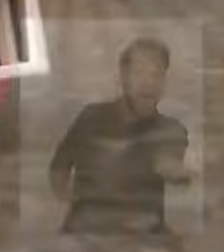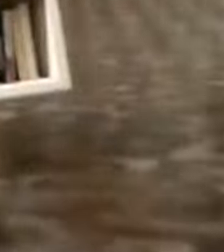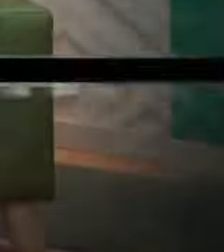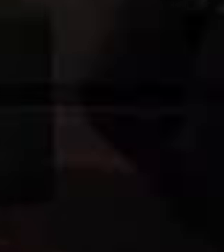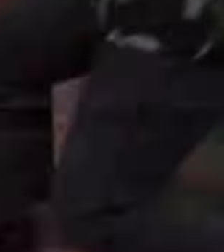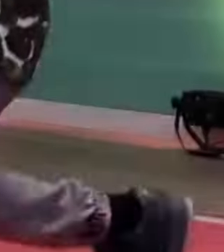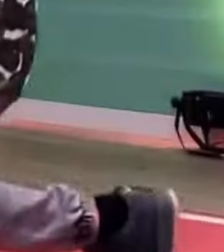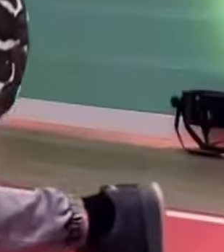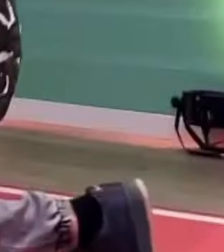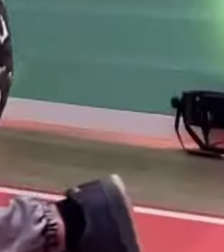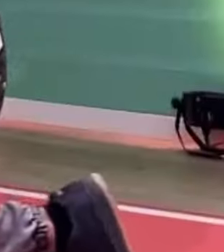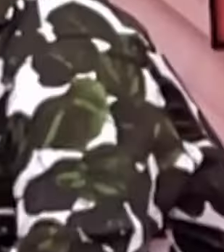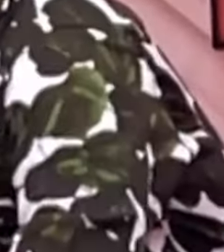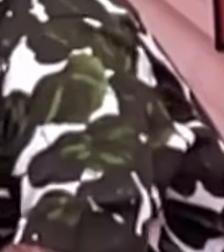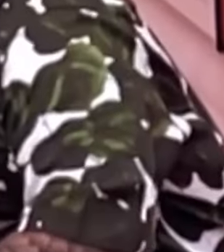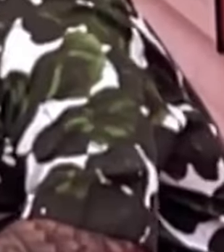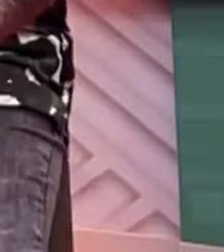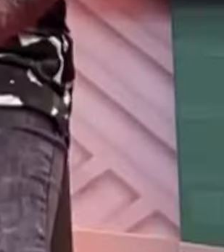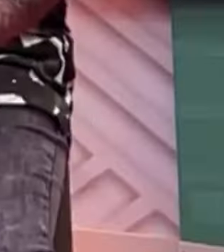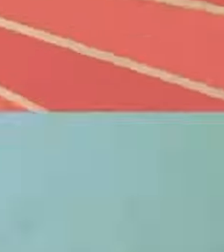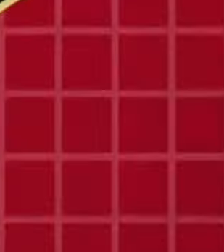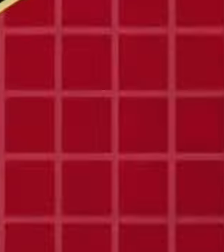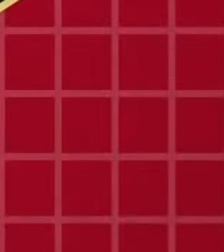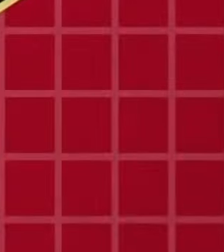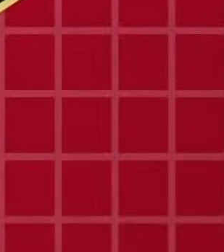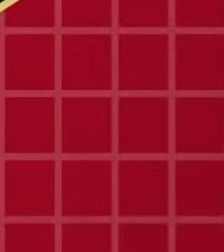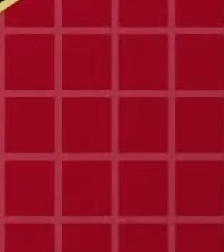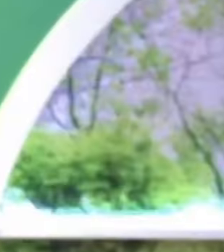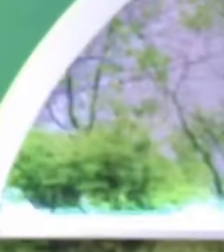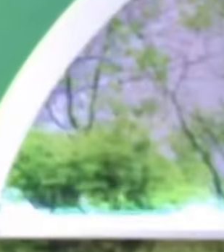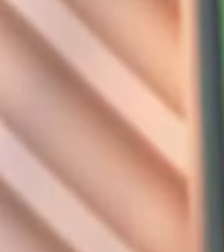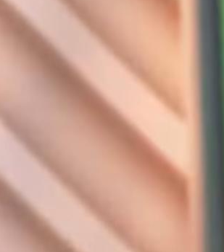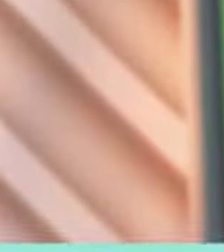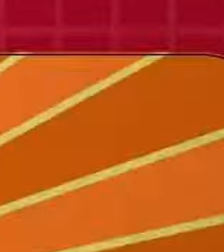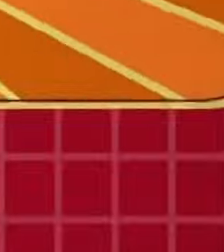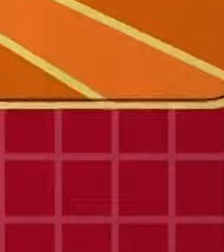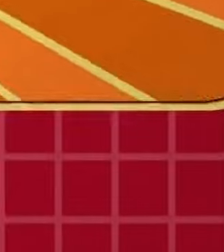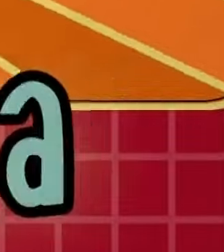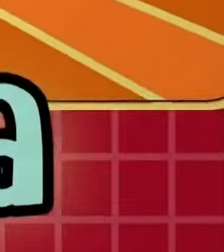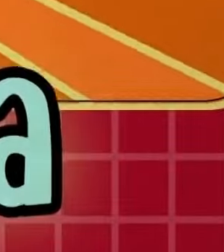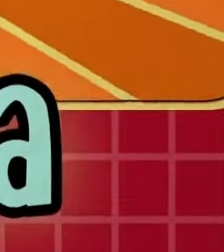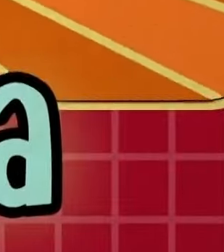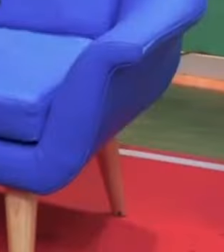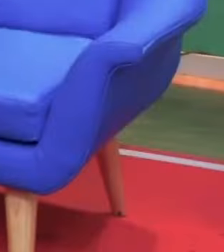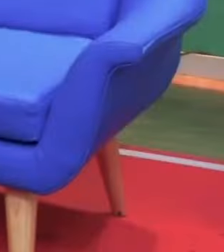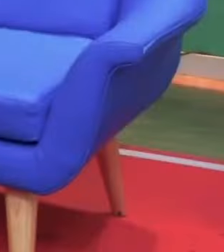¡Ah, sí!